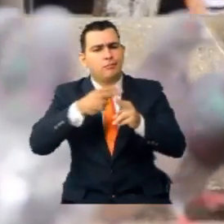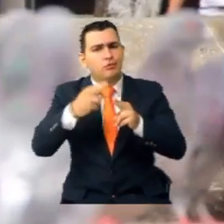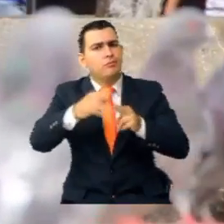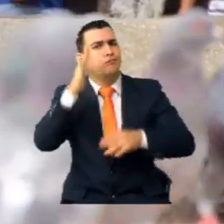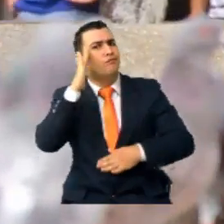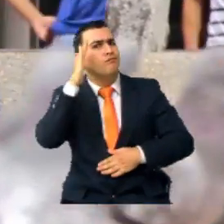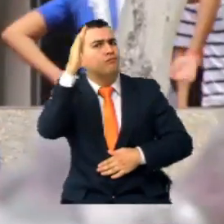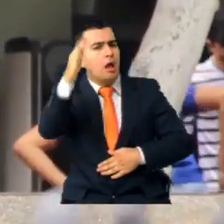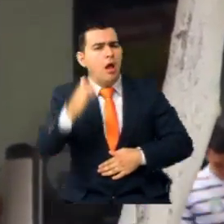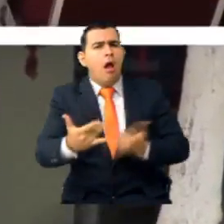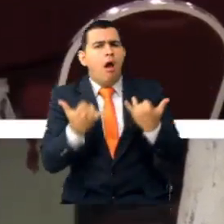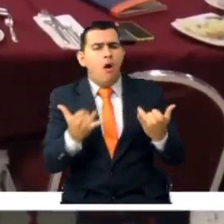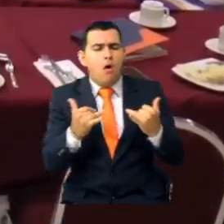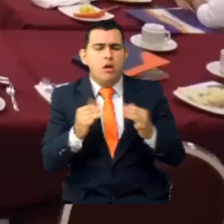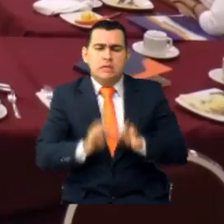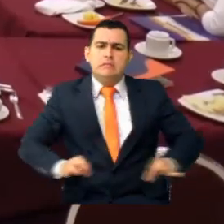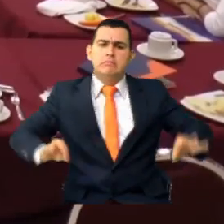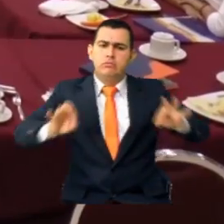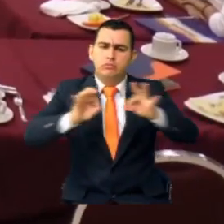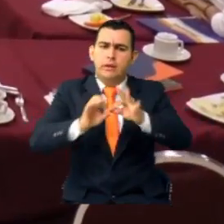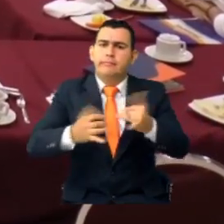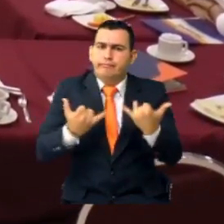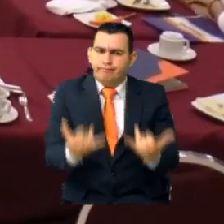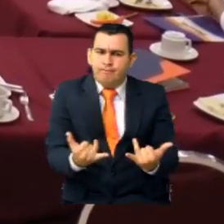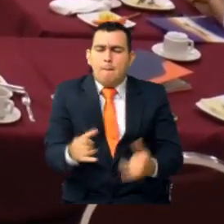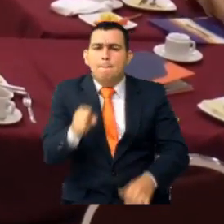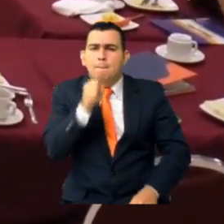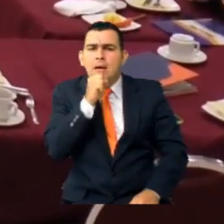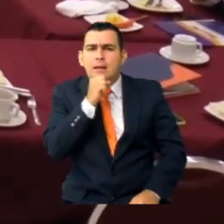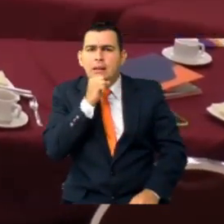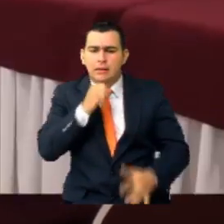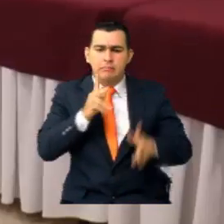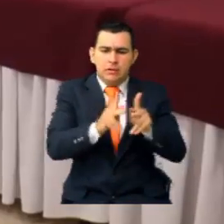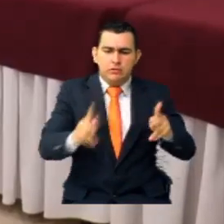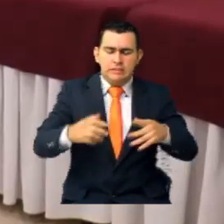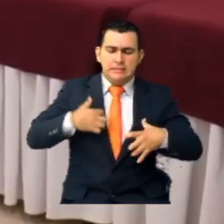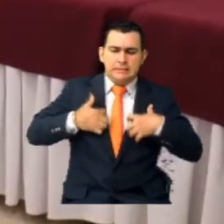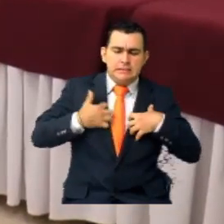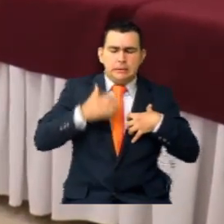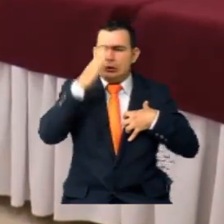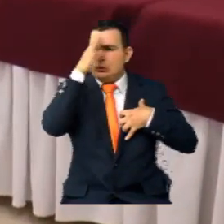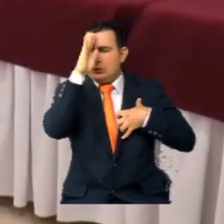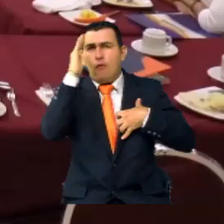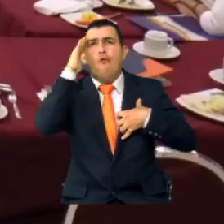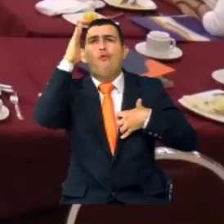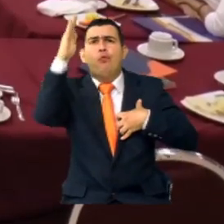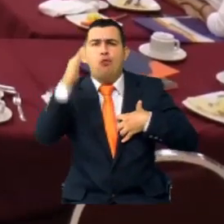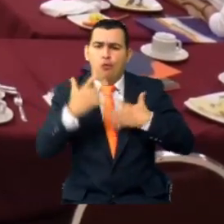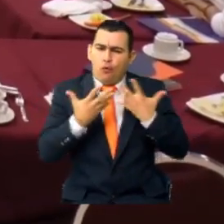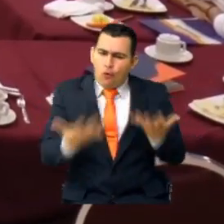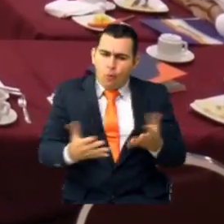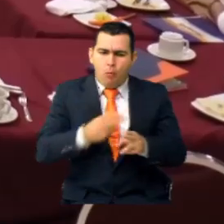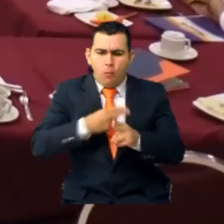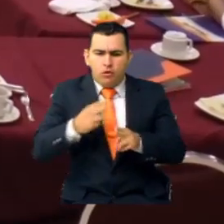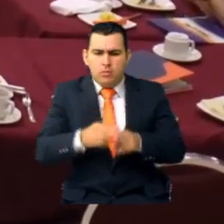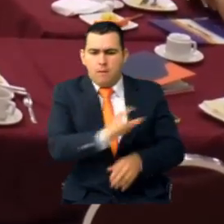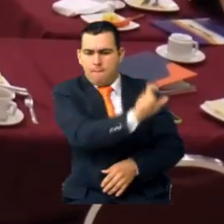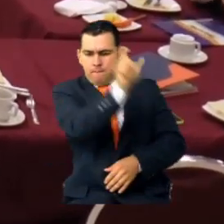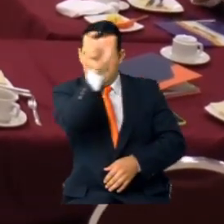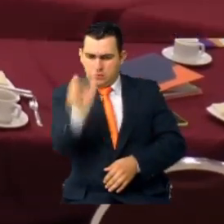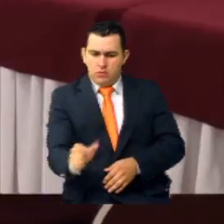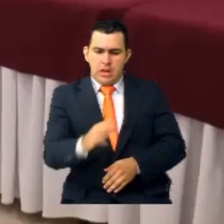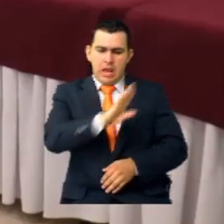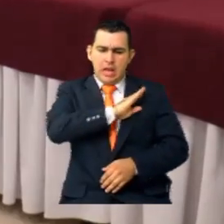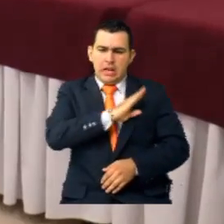de esos importantes momentos, el cual tiene a la expectativa a una ciudad frente a las opciones para liderar próximamente el destino de